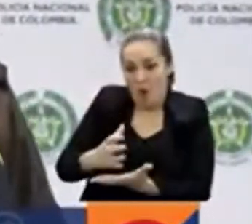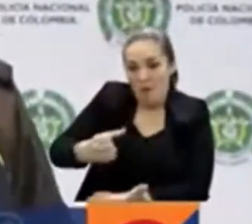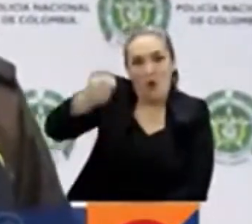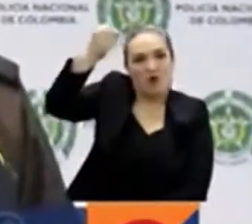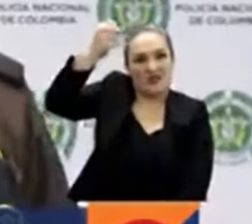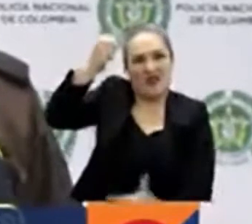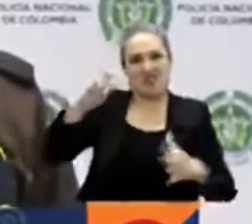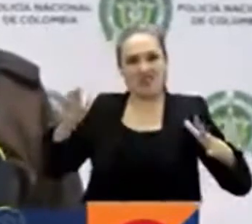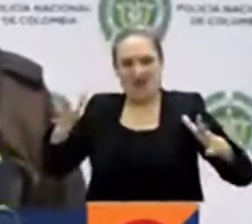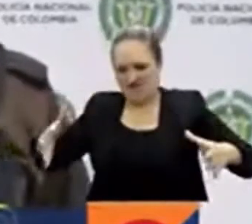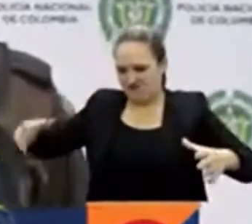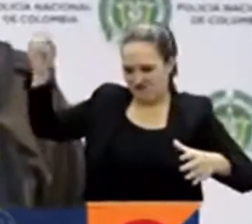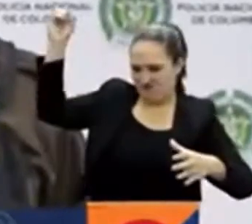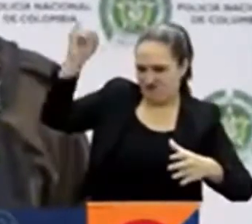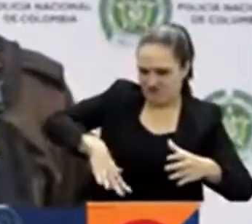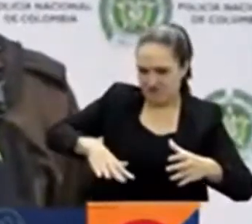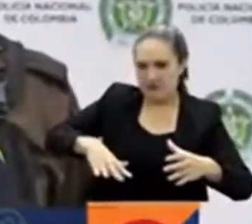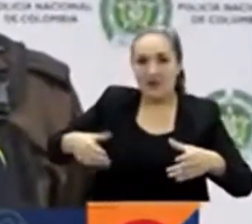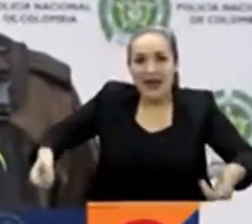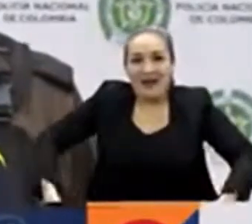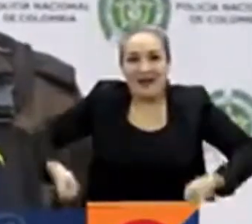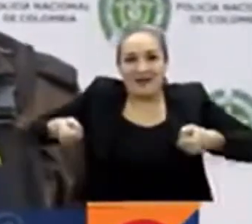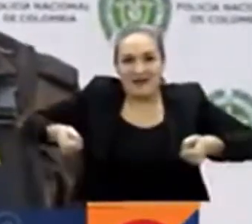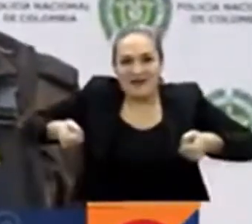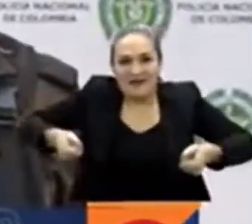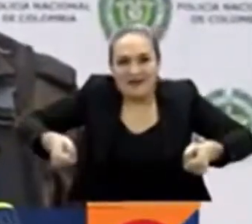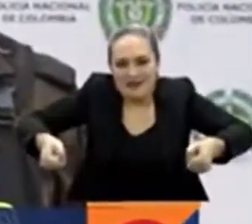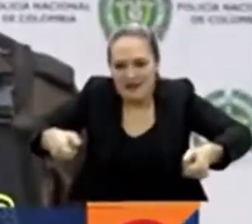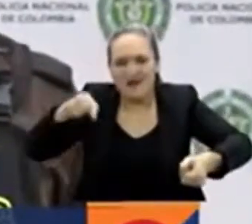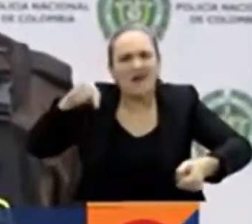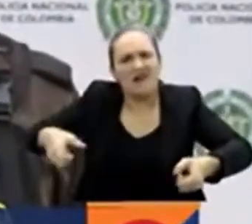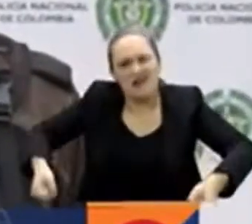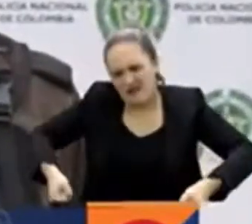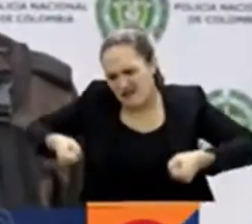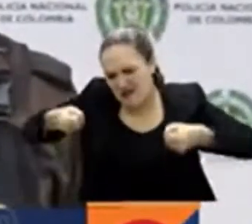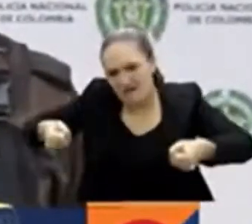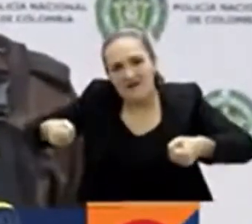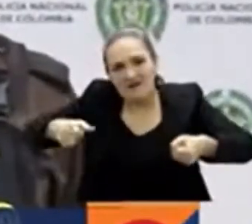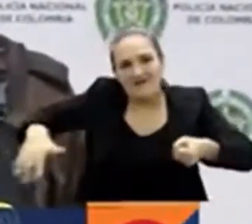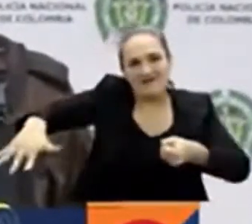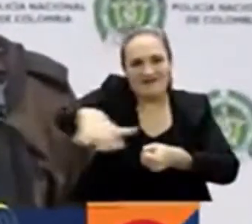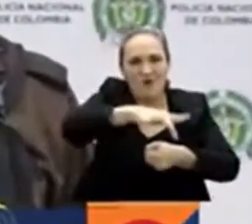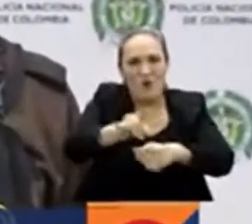plásticas al interior de una carreta utilizada en ese sector.